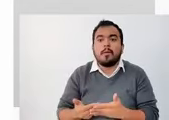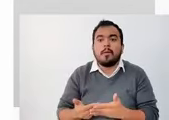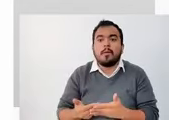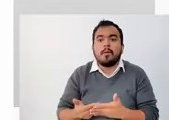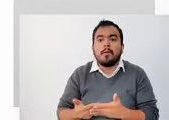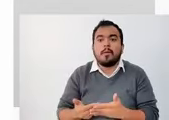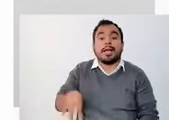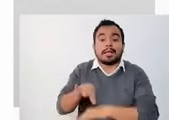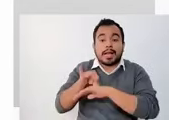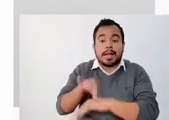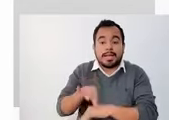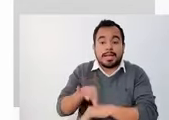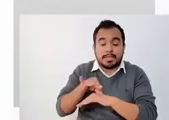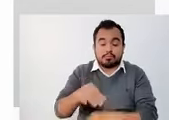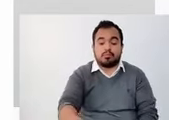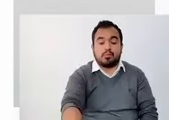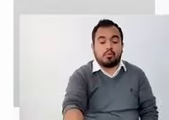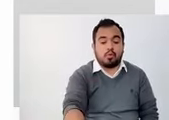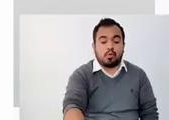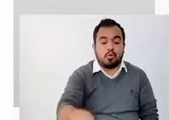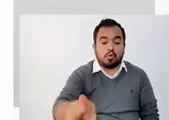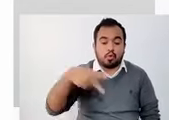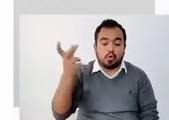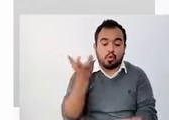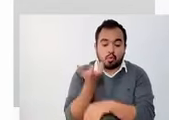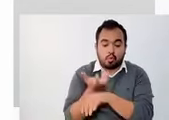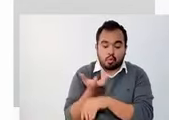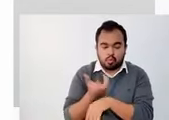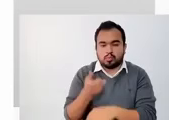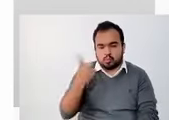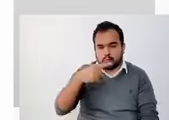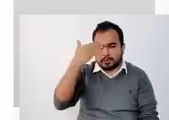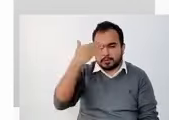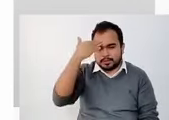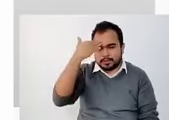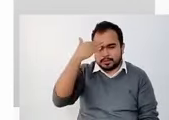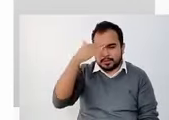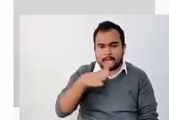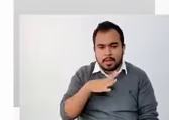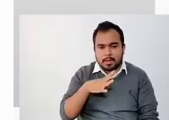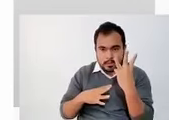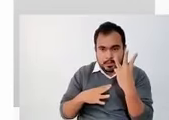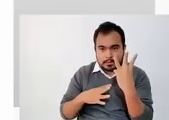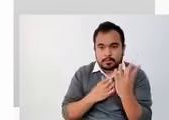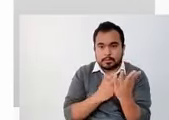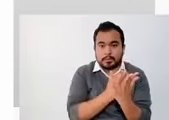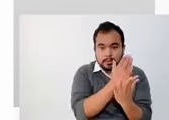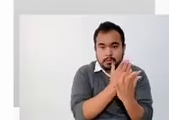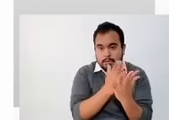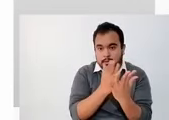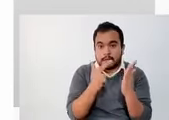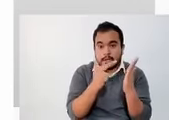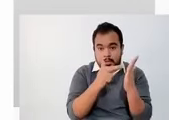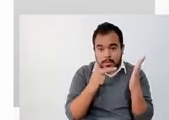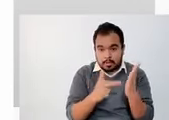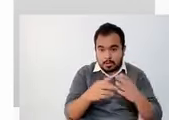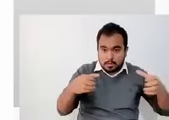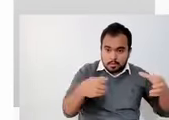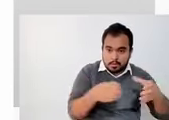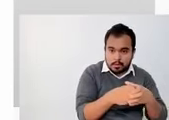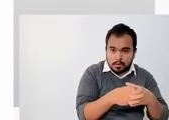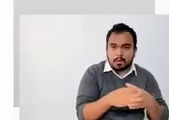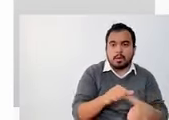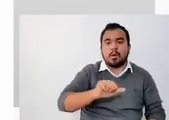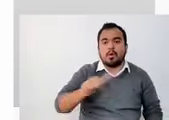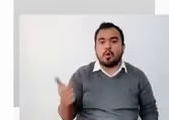desarrolló, como saben ustedes, en tres ramas, ¿no? Una rama eran los escépticos de las reglas, ahí estaba Carl Llewellyn, otros eran, es decir, los que entendían que las reglas